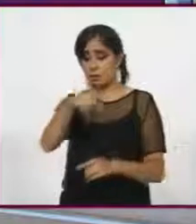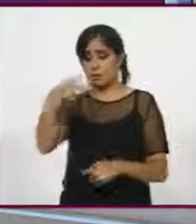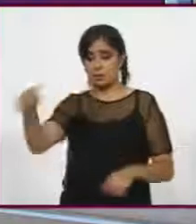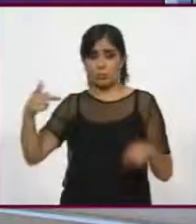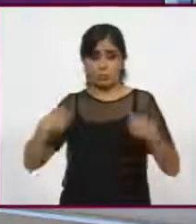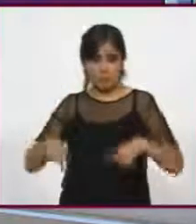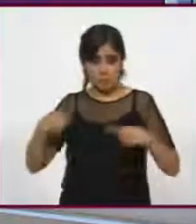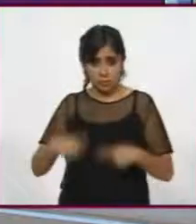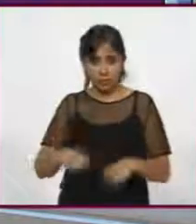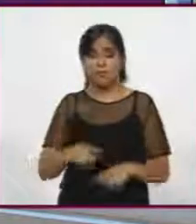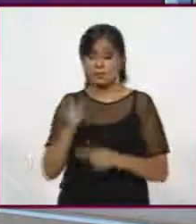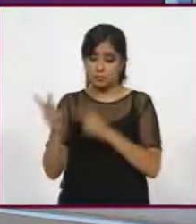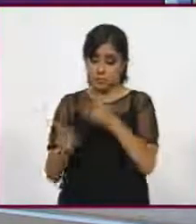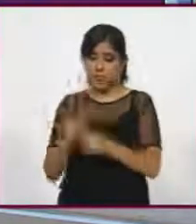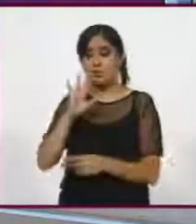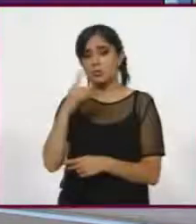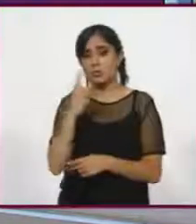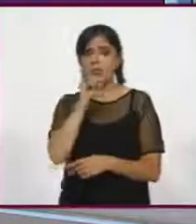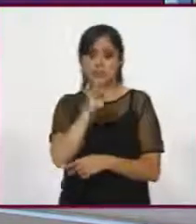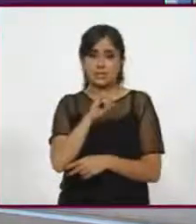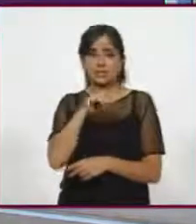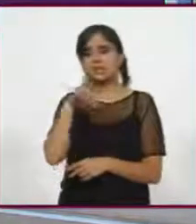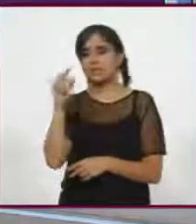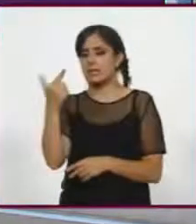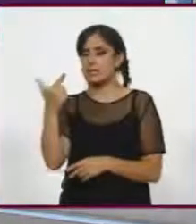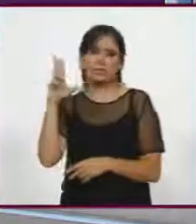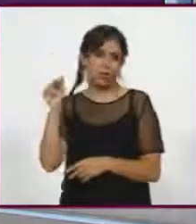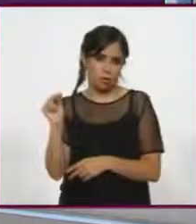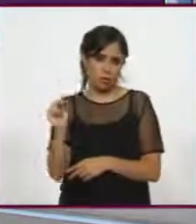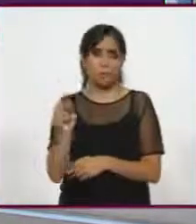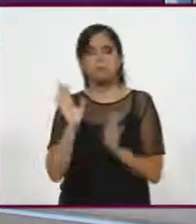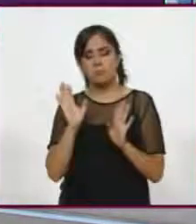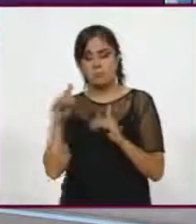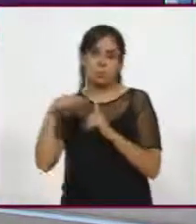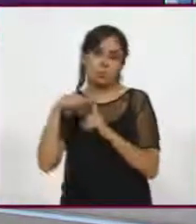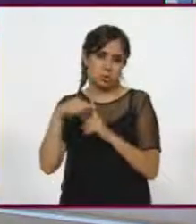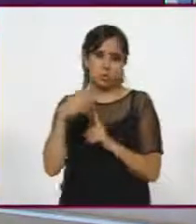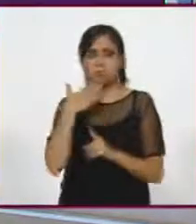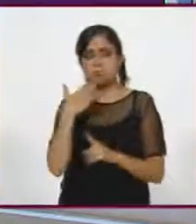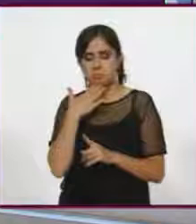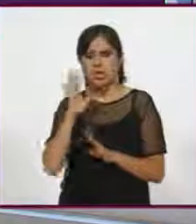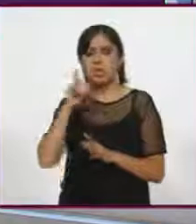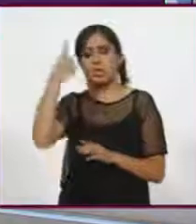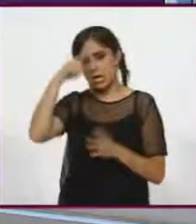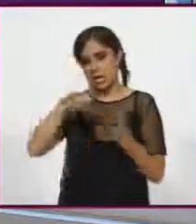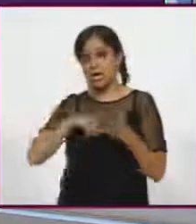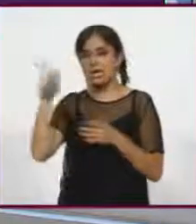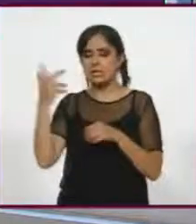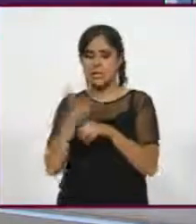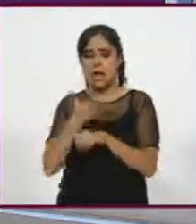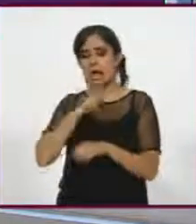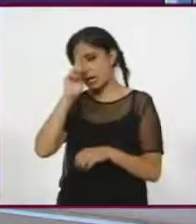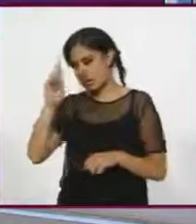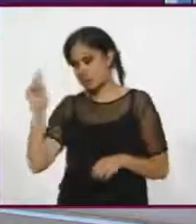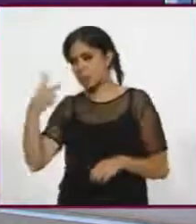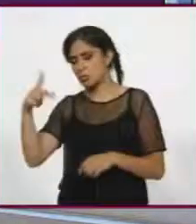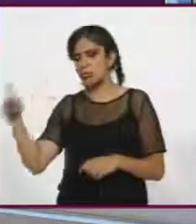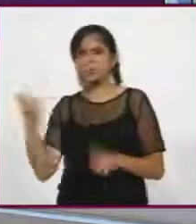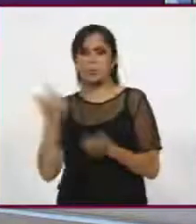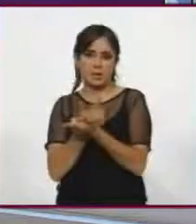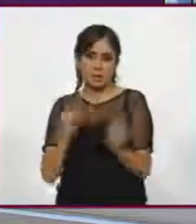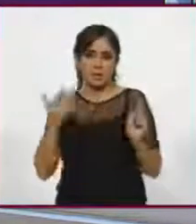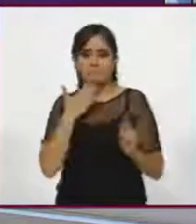gente, 51 sí, contra 37 que no. Parece que está del lado positivo, pero verás, si lo ves en el tiempo, este indicador ha